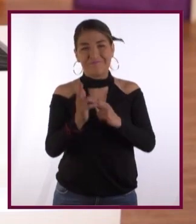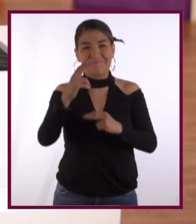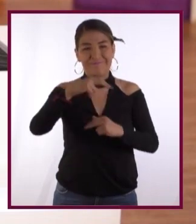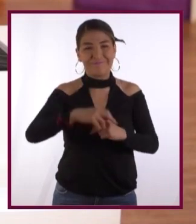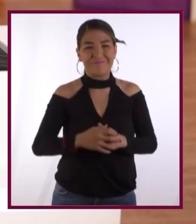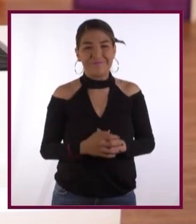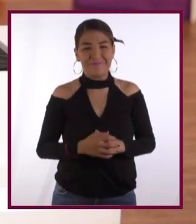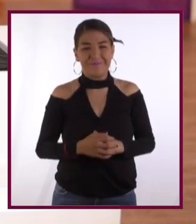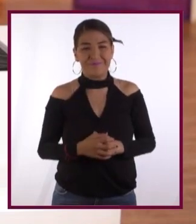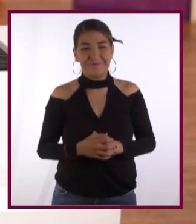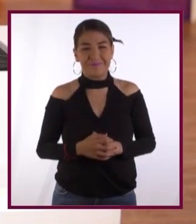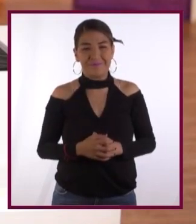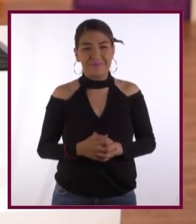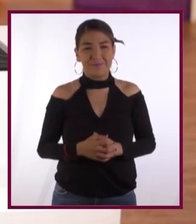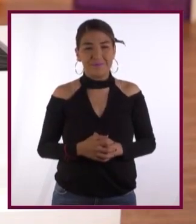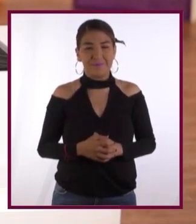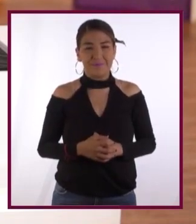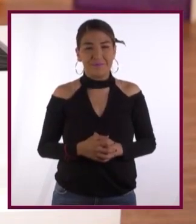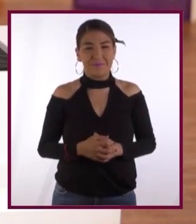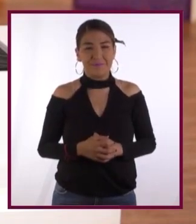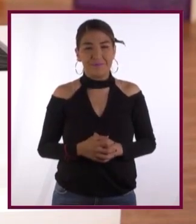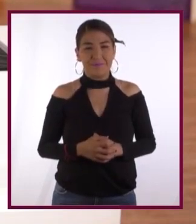Dismara? Perfecto, yo feliz. Muy bien.